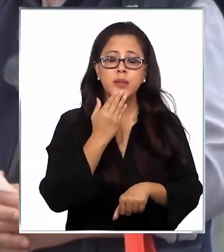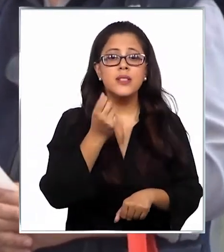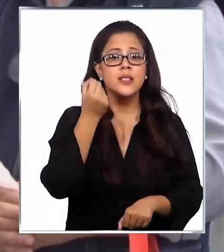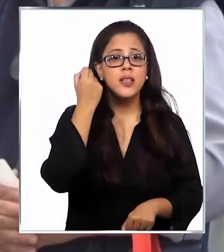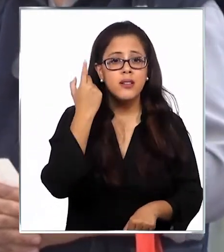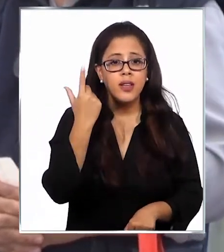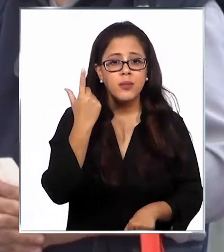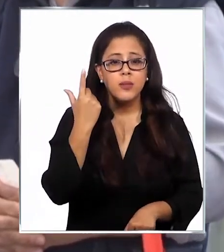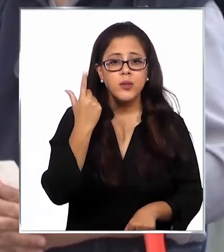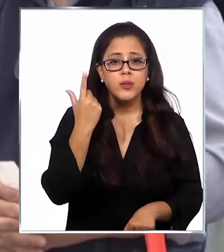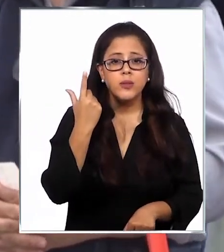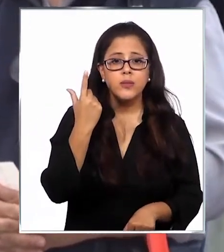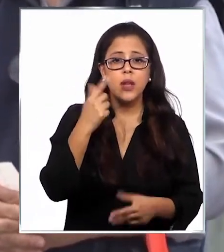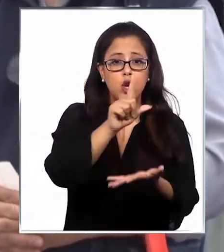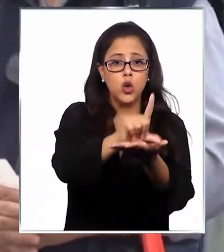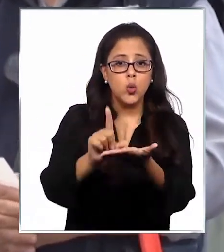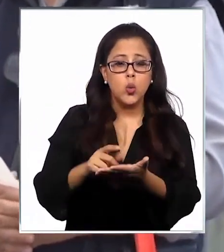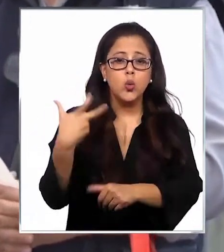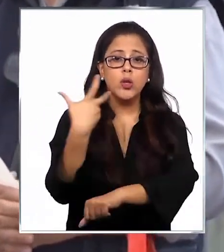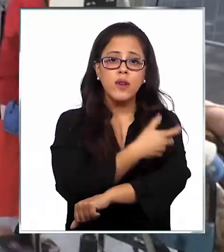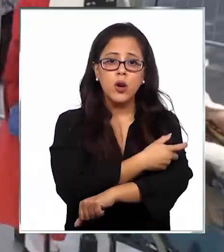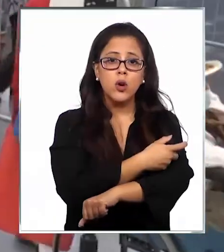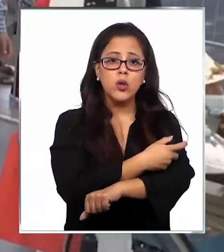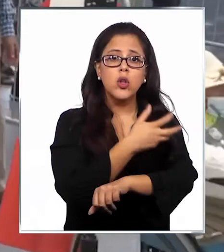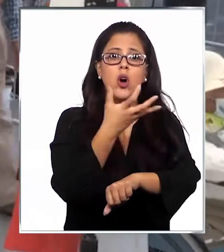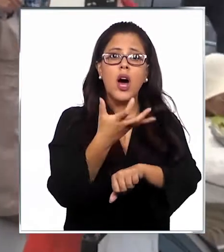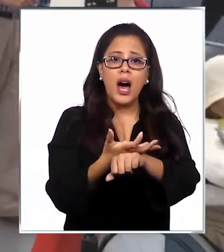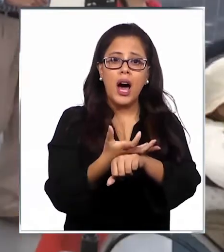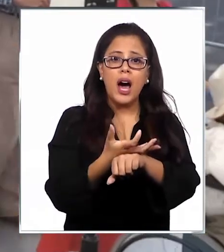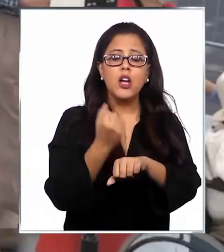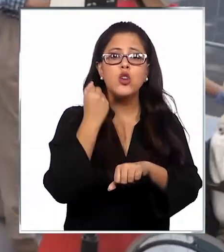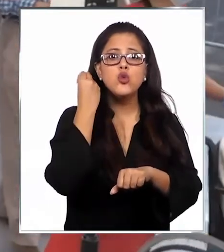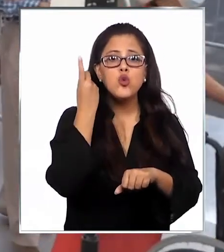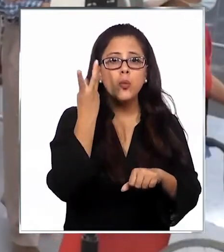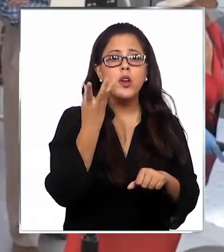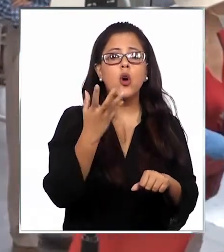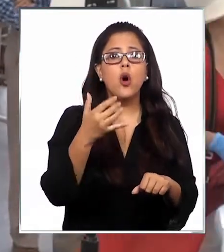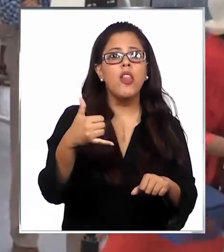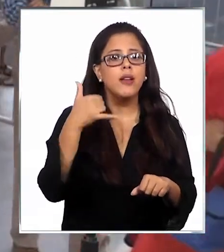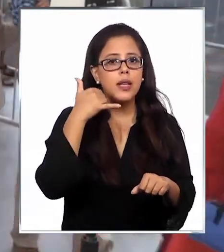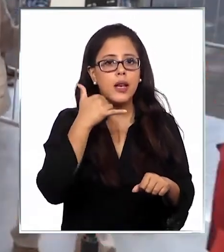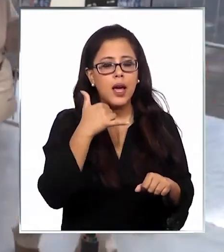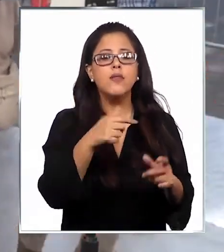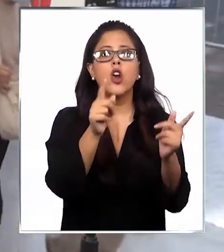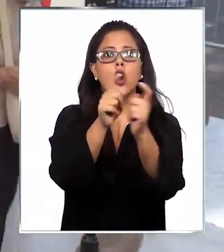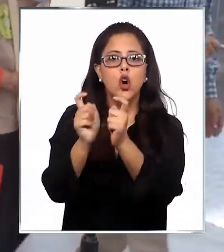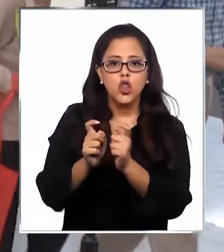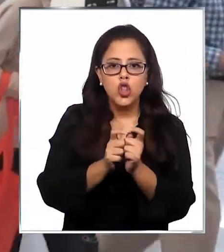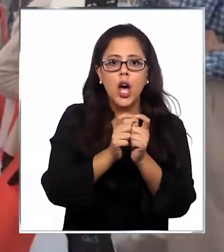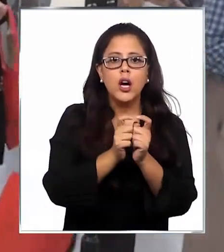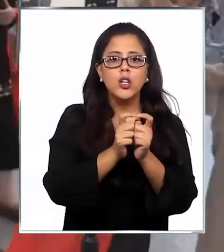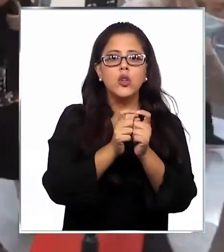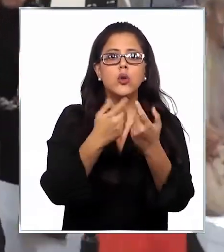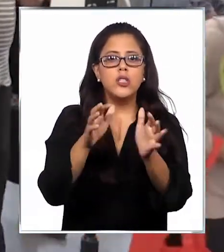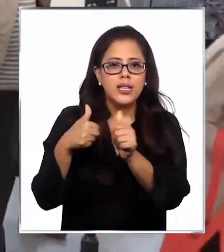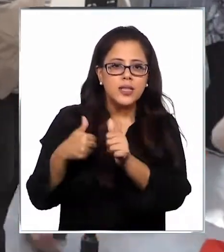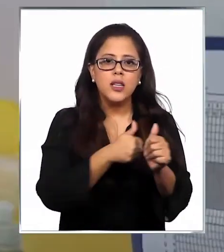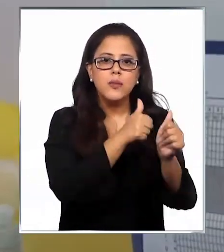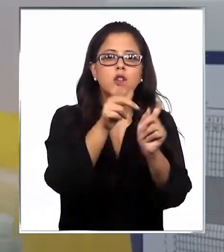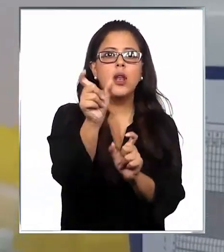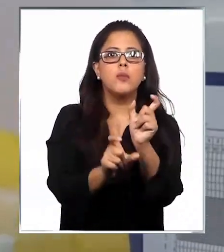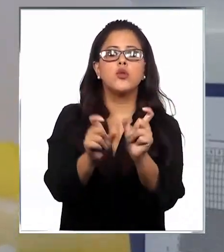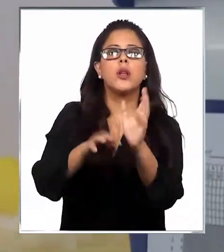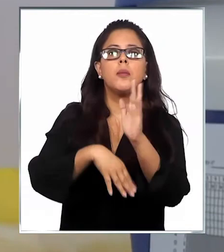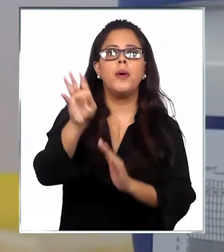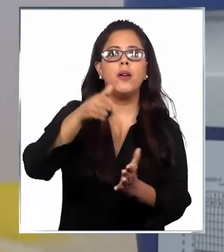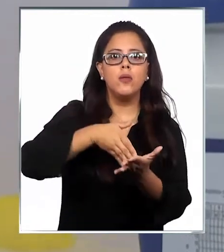todas maneras donde están vacunando hay números de contacto, hay un seguimiento que se está haciendo en especial en las personas más frágiles, por lo cual